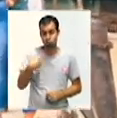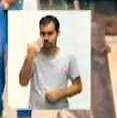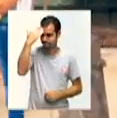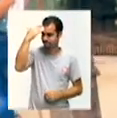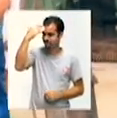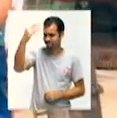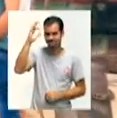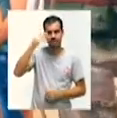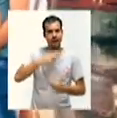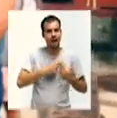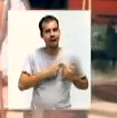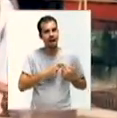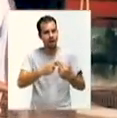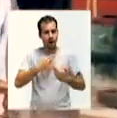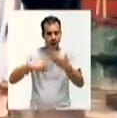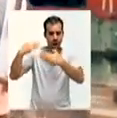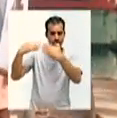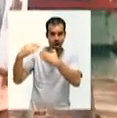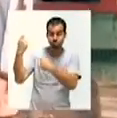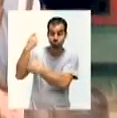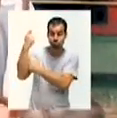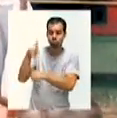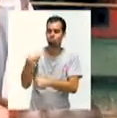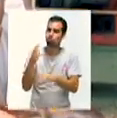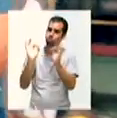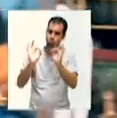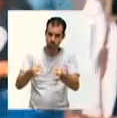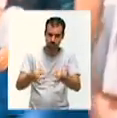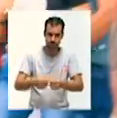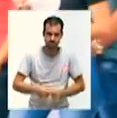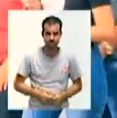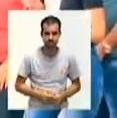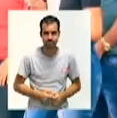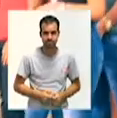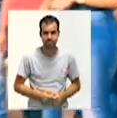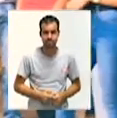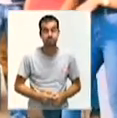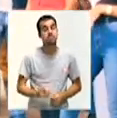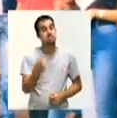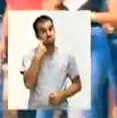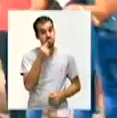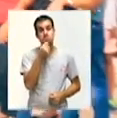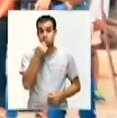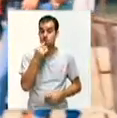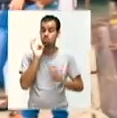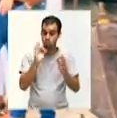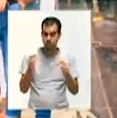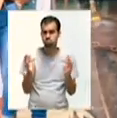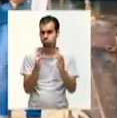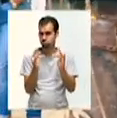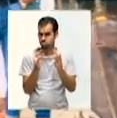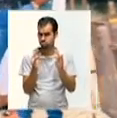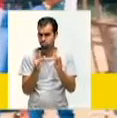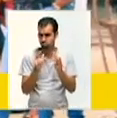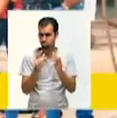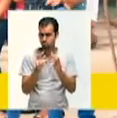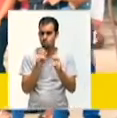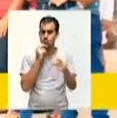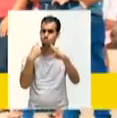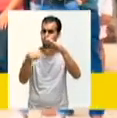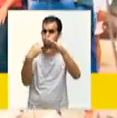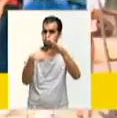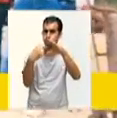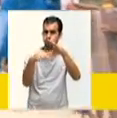el legado de nuestros héroes y dando el paso al frente siempre que sea necesario. Amigo, puedes mantenerte en contacto con nosotros siempre